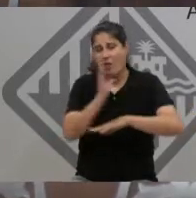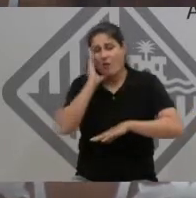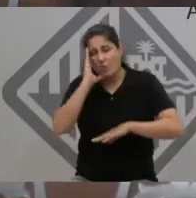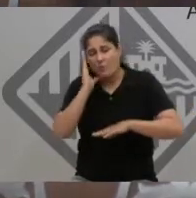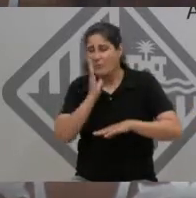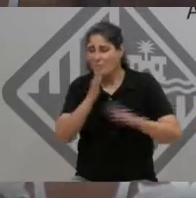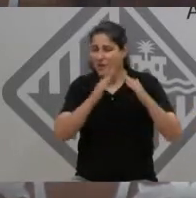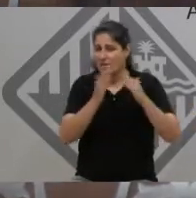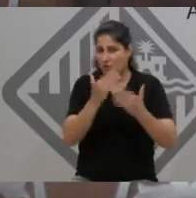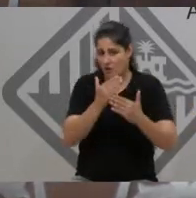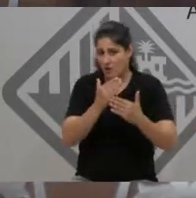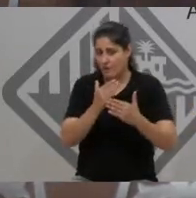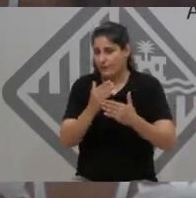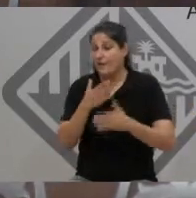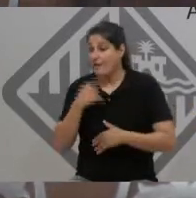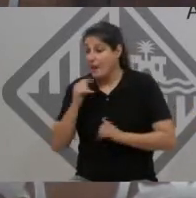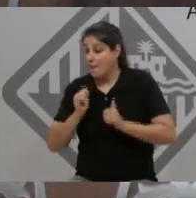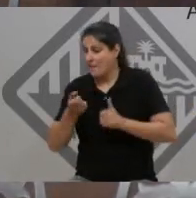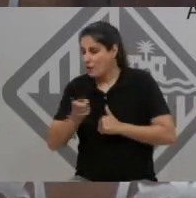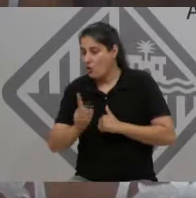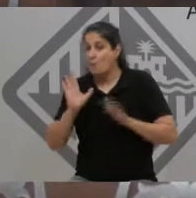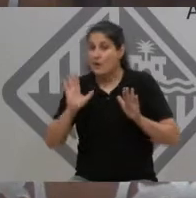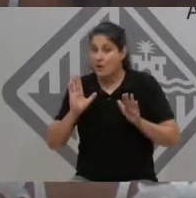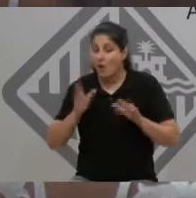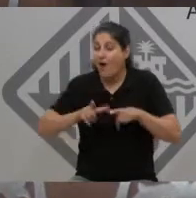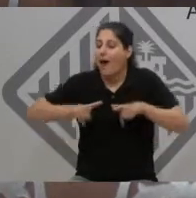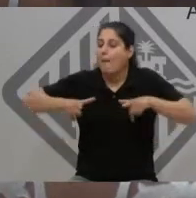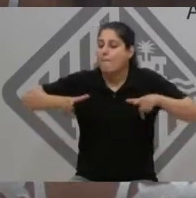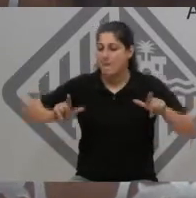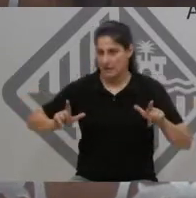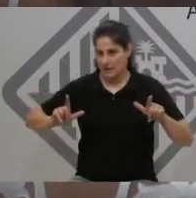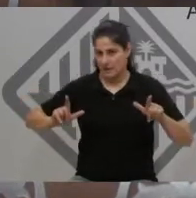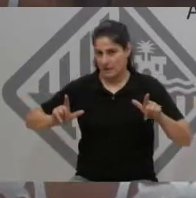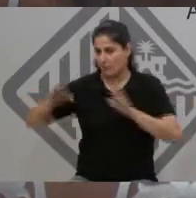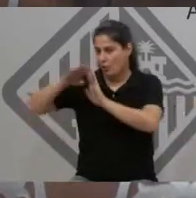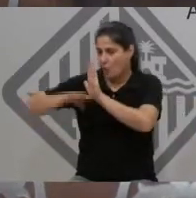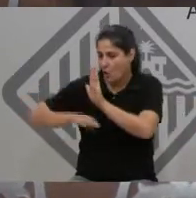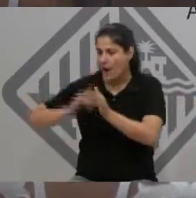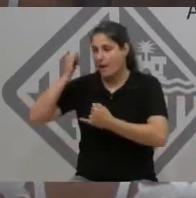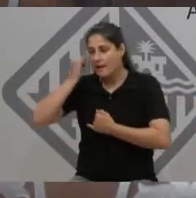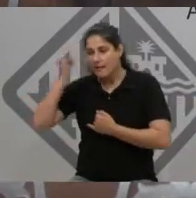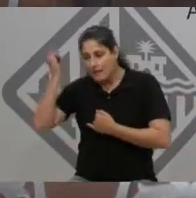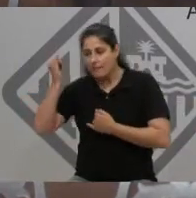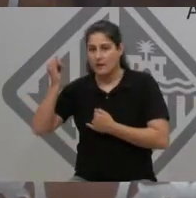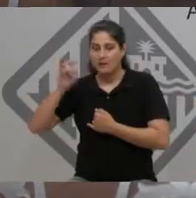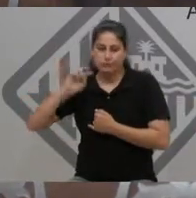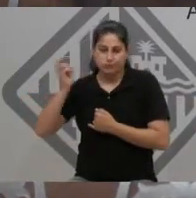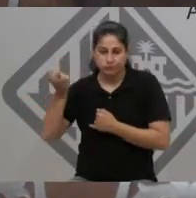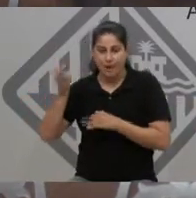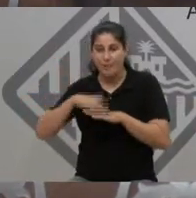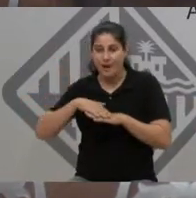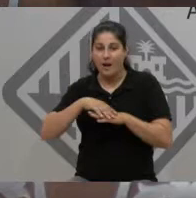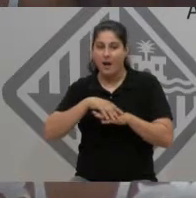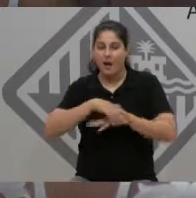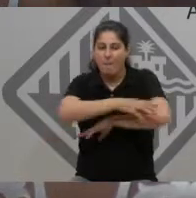eso no decimos que inicien, sino que se aumenten las iniciativas para intentar evitar